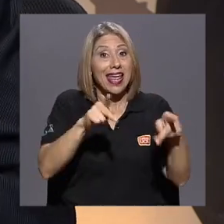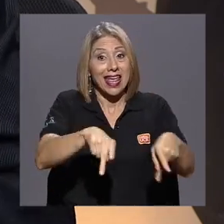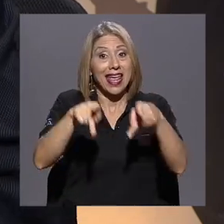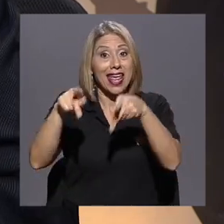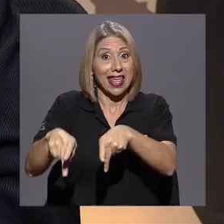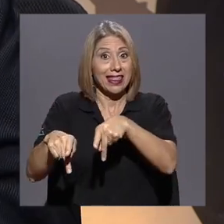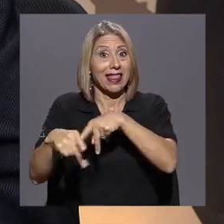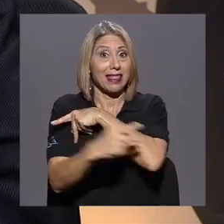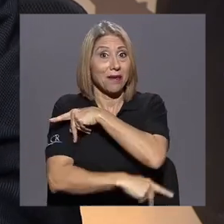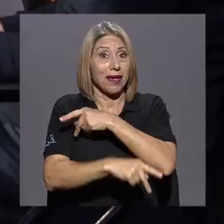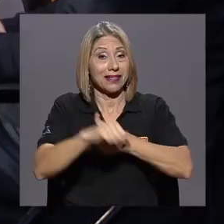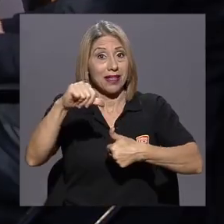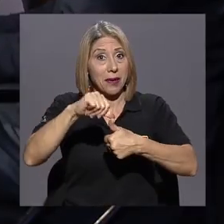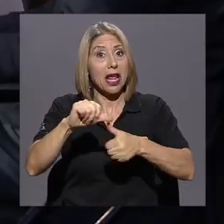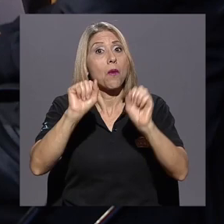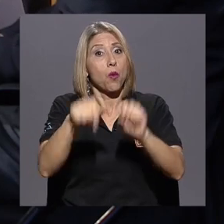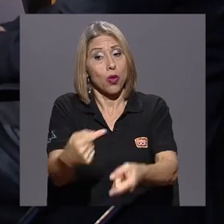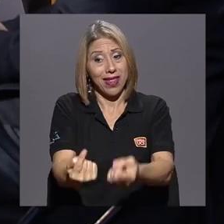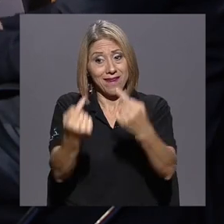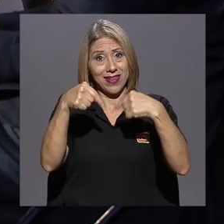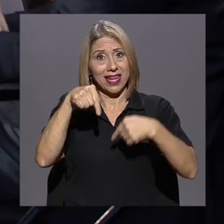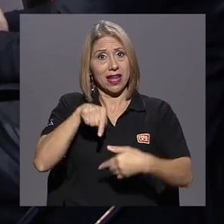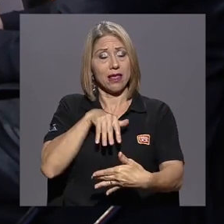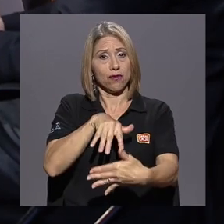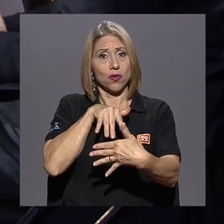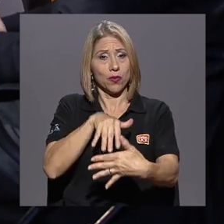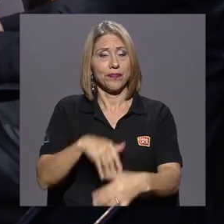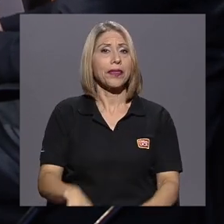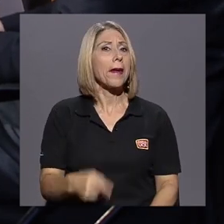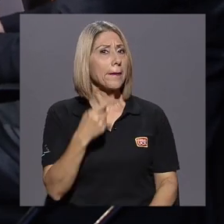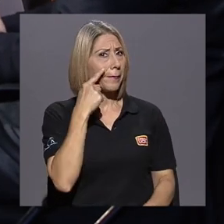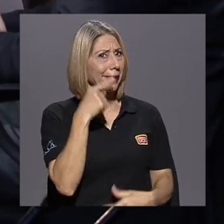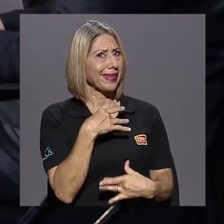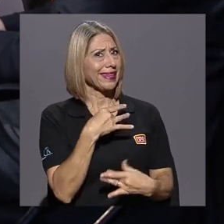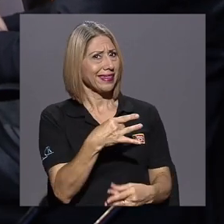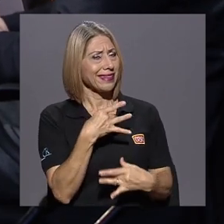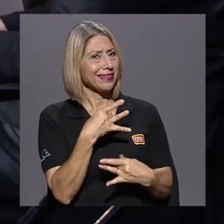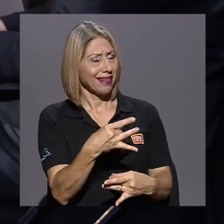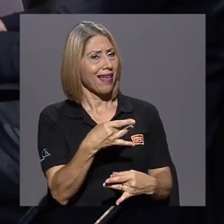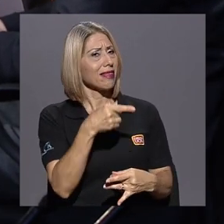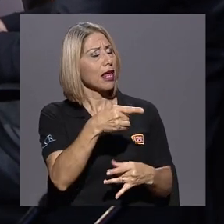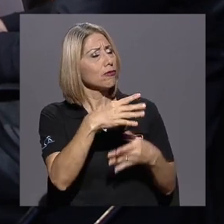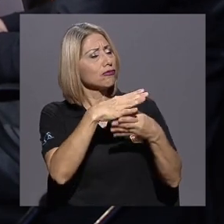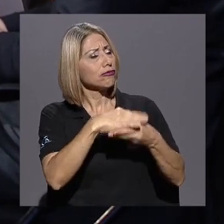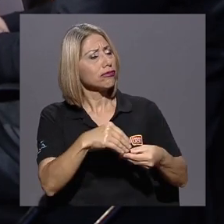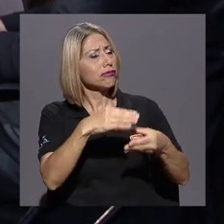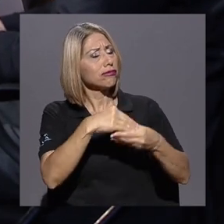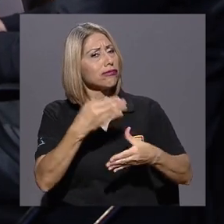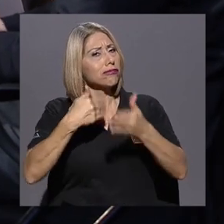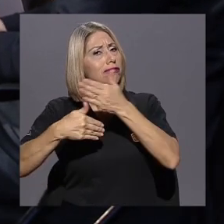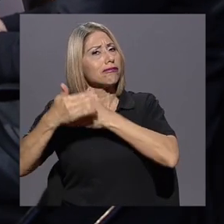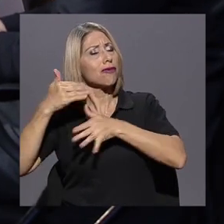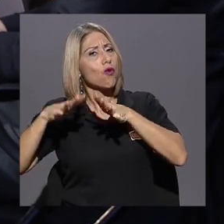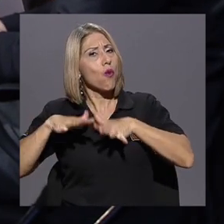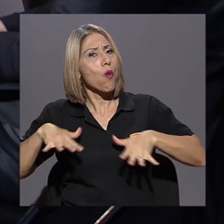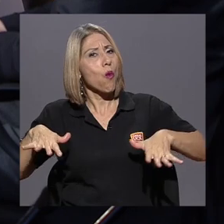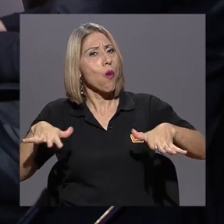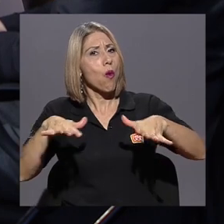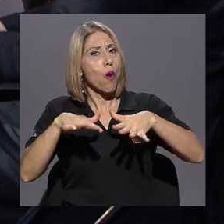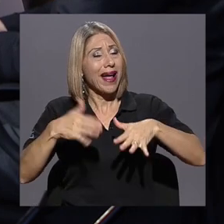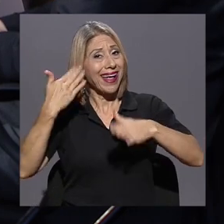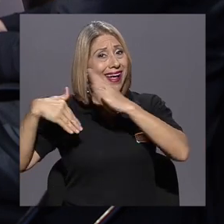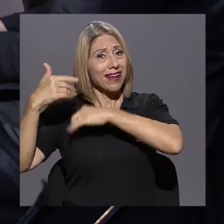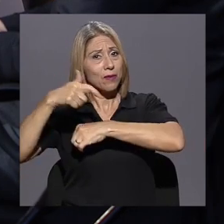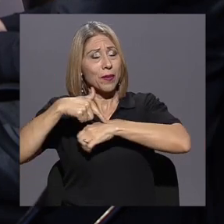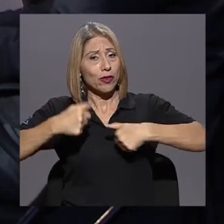aquí venir a formarse. Ve qué interesante el contexto en el que nos pone don Oscar, porque los retos de ese momento nos